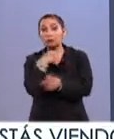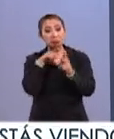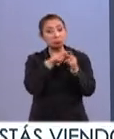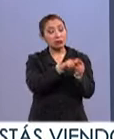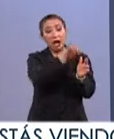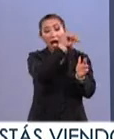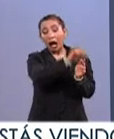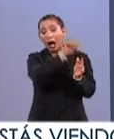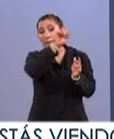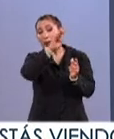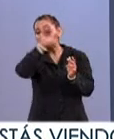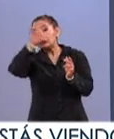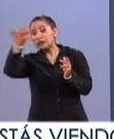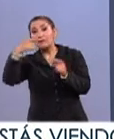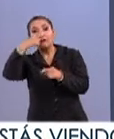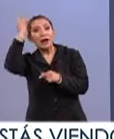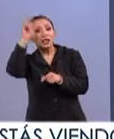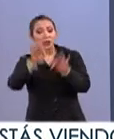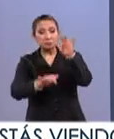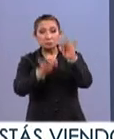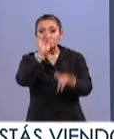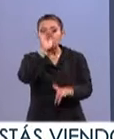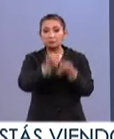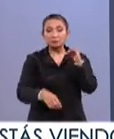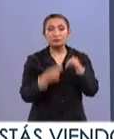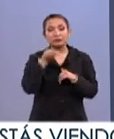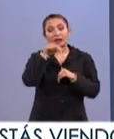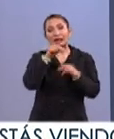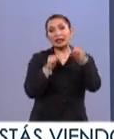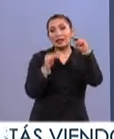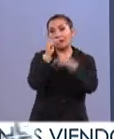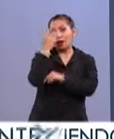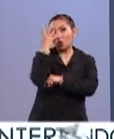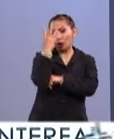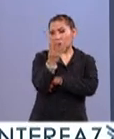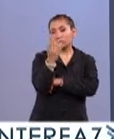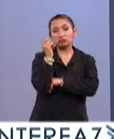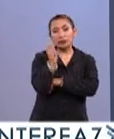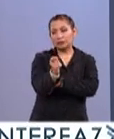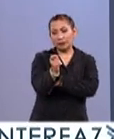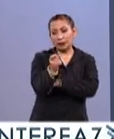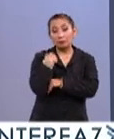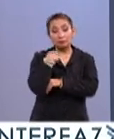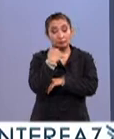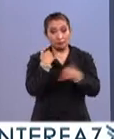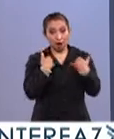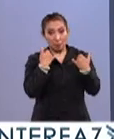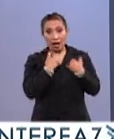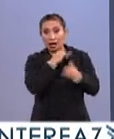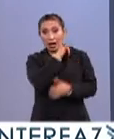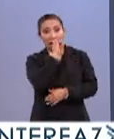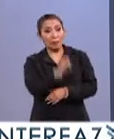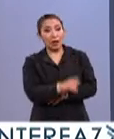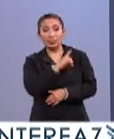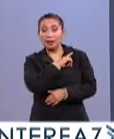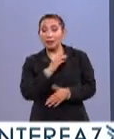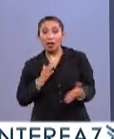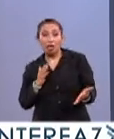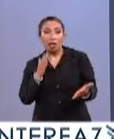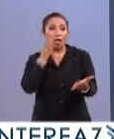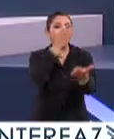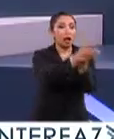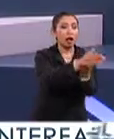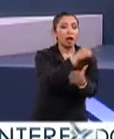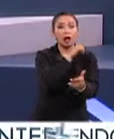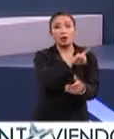punta acceso por internet. Técnicamente le llaman nivel 4. Quiere decir que el joven nunca tiene que presentarse en